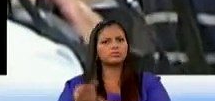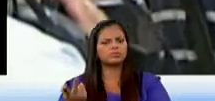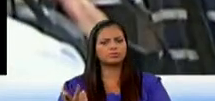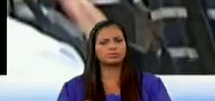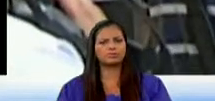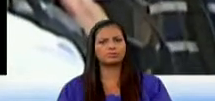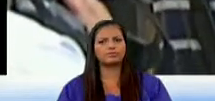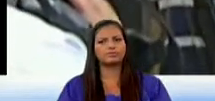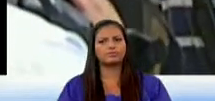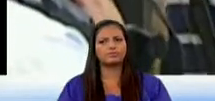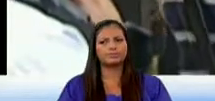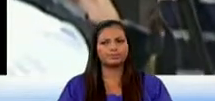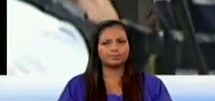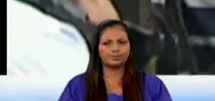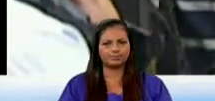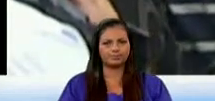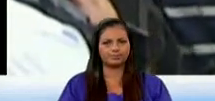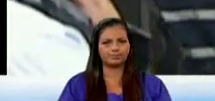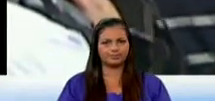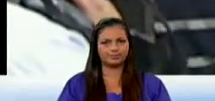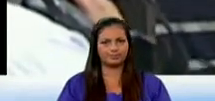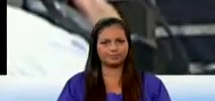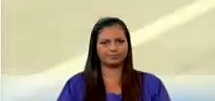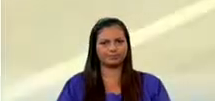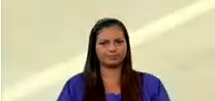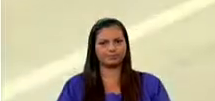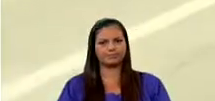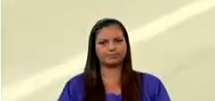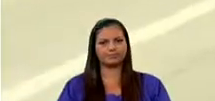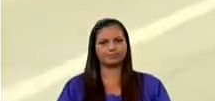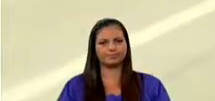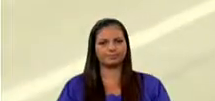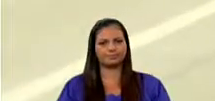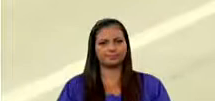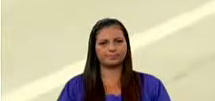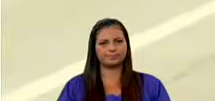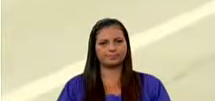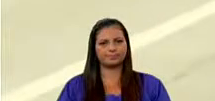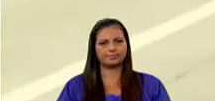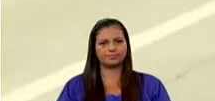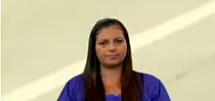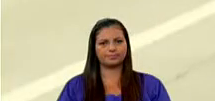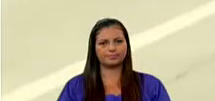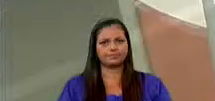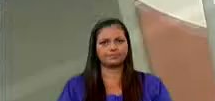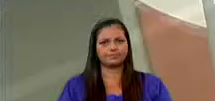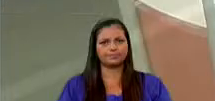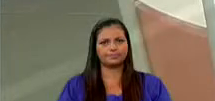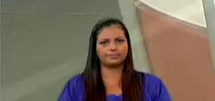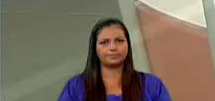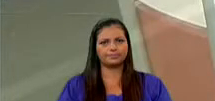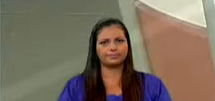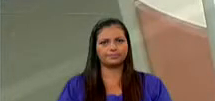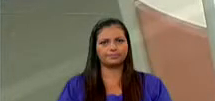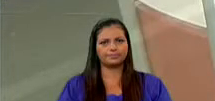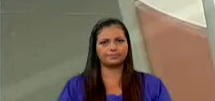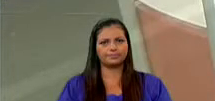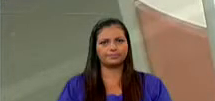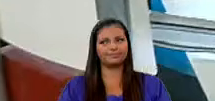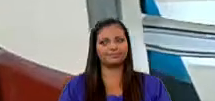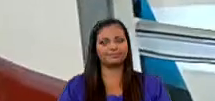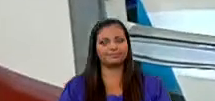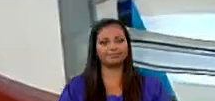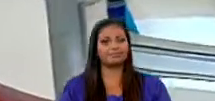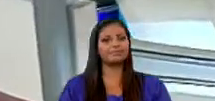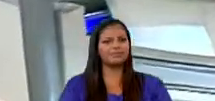policía le pisa los talones, informó Ítalo Ruiz. Ya no es exclusivo de los